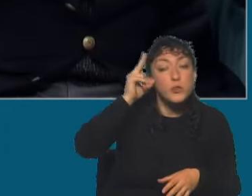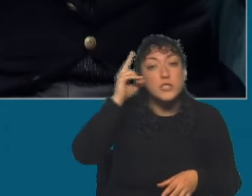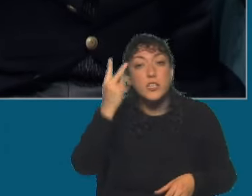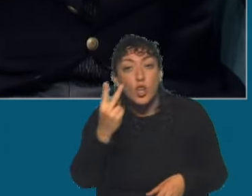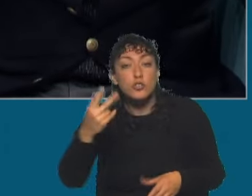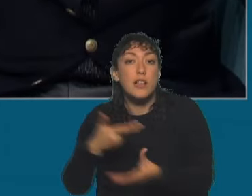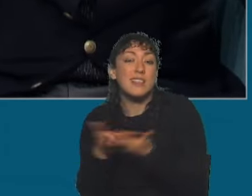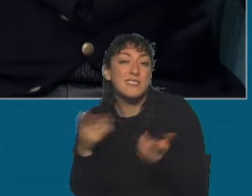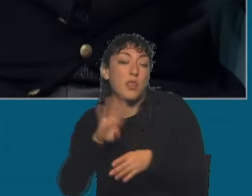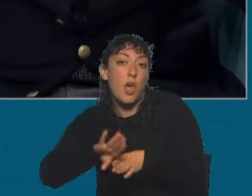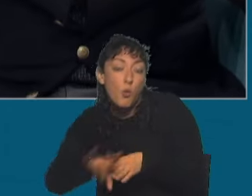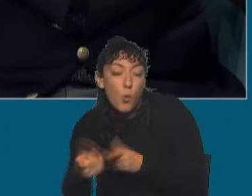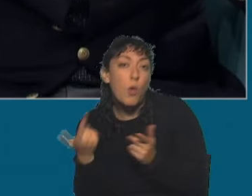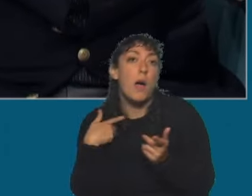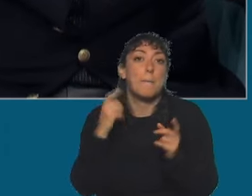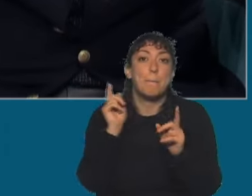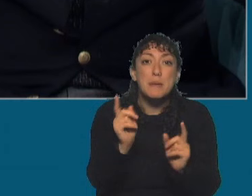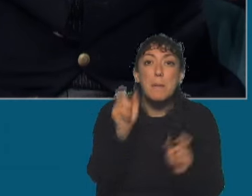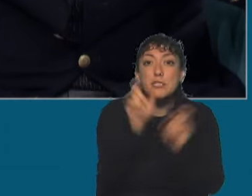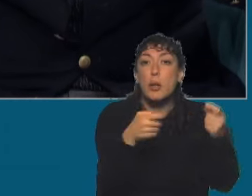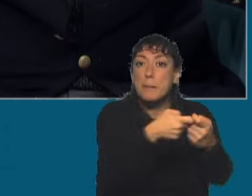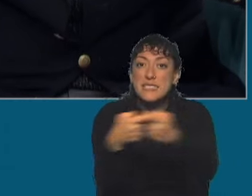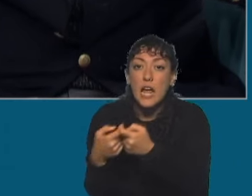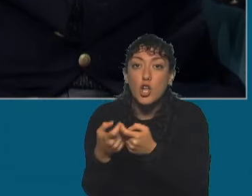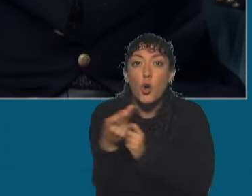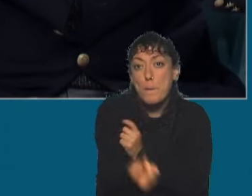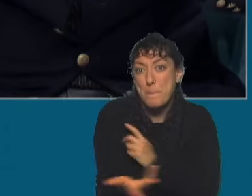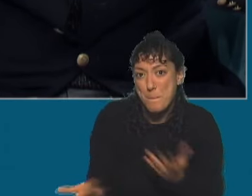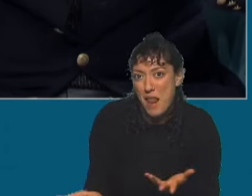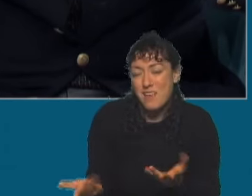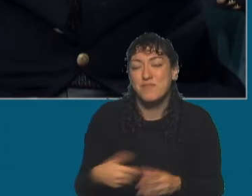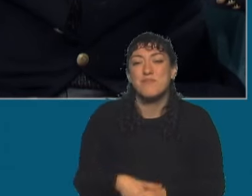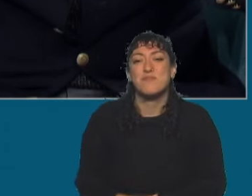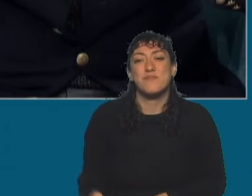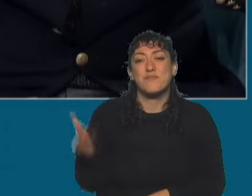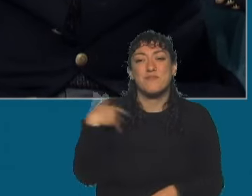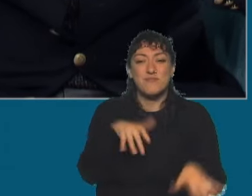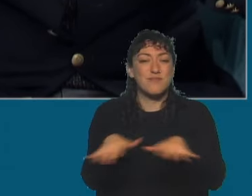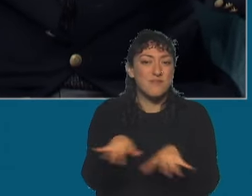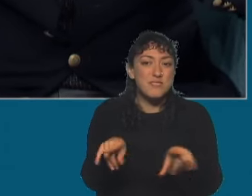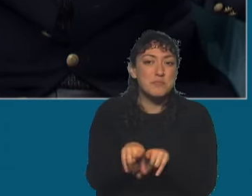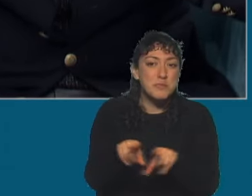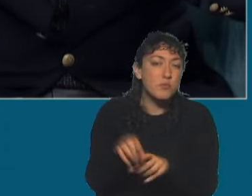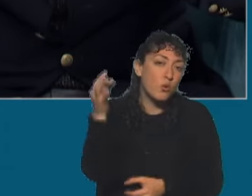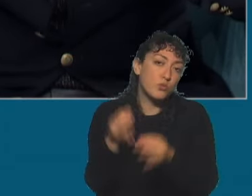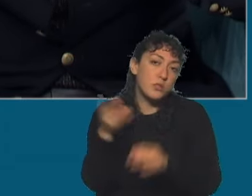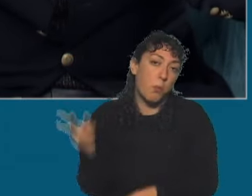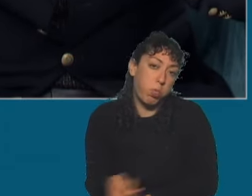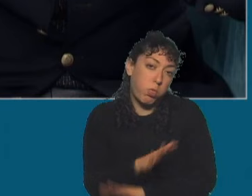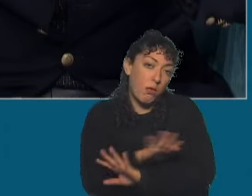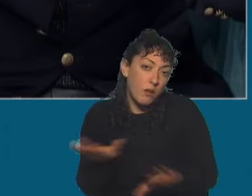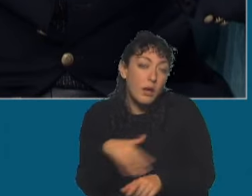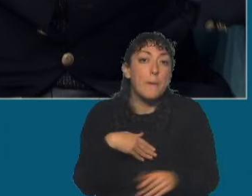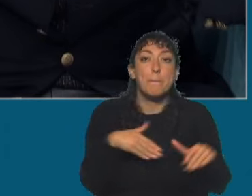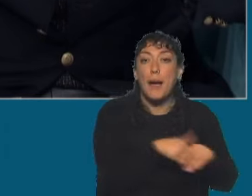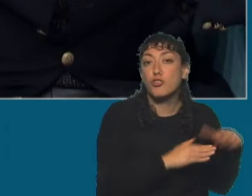decir, los grandes empresarios que compran. Y acá hay un hecho que tiene que ver con la decadente justicia que tenemos. Es decir, el Banco